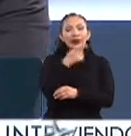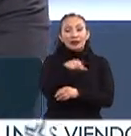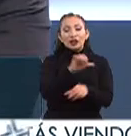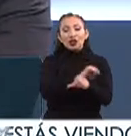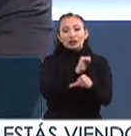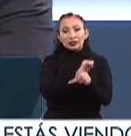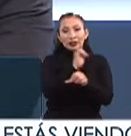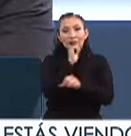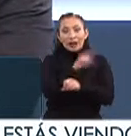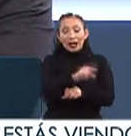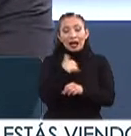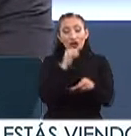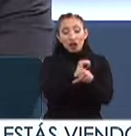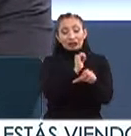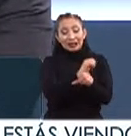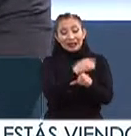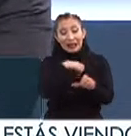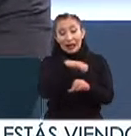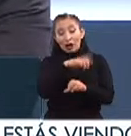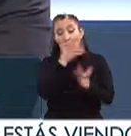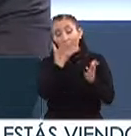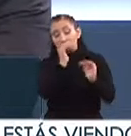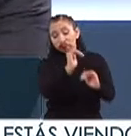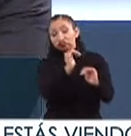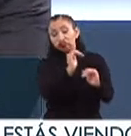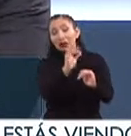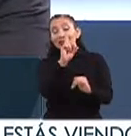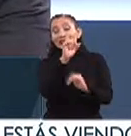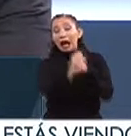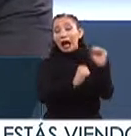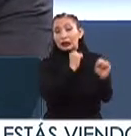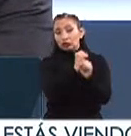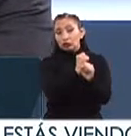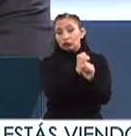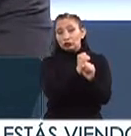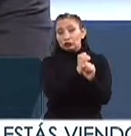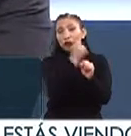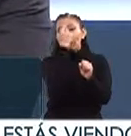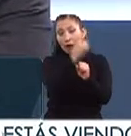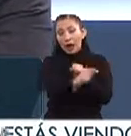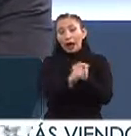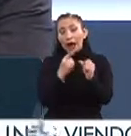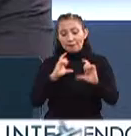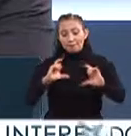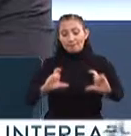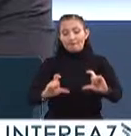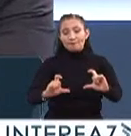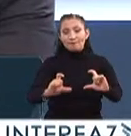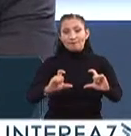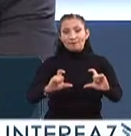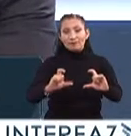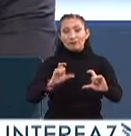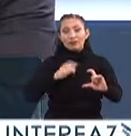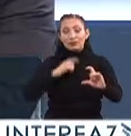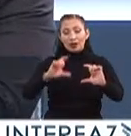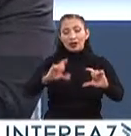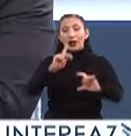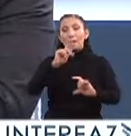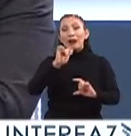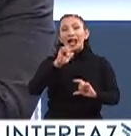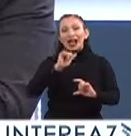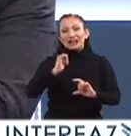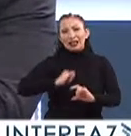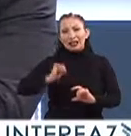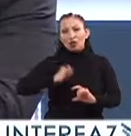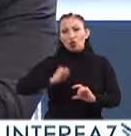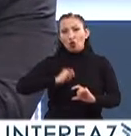principio es de que las unidades tengan 30 años como mínimo para acceder a las placas de auto antiguo. En base a